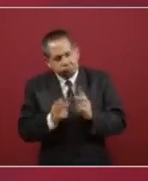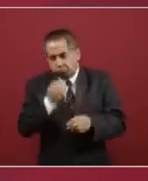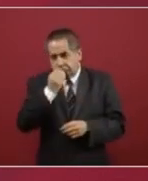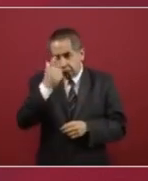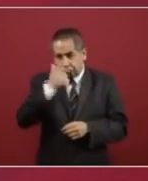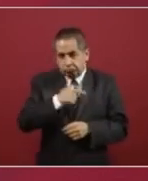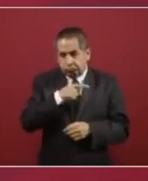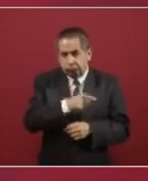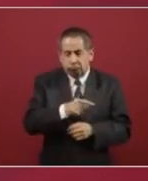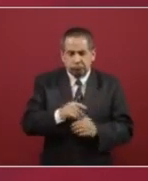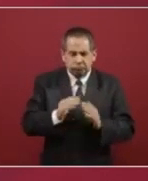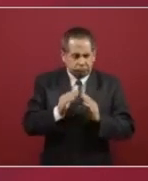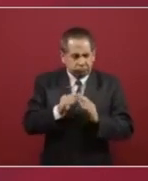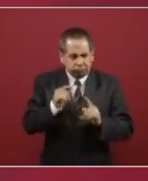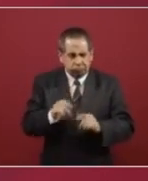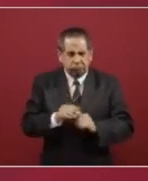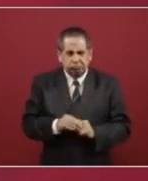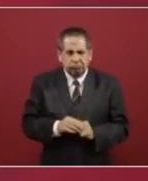de